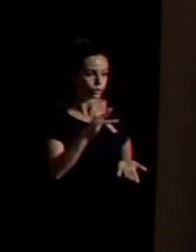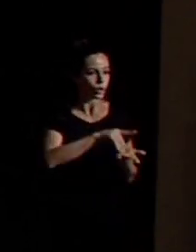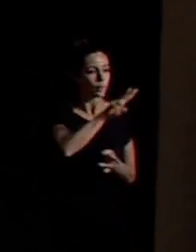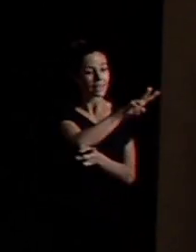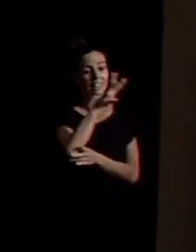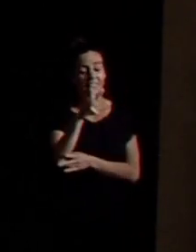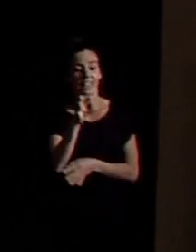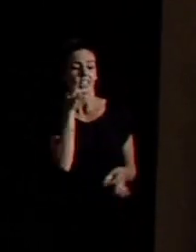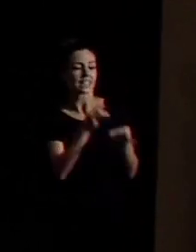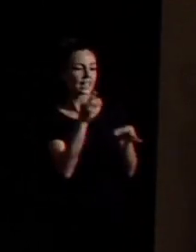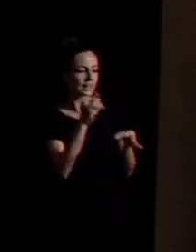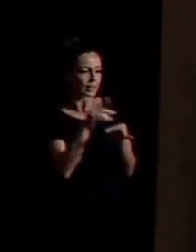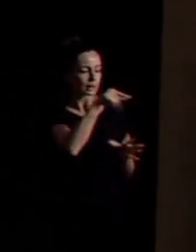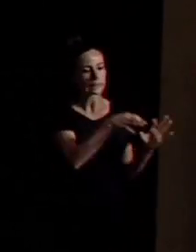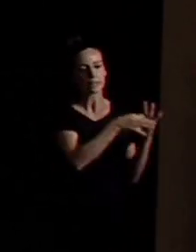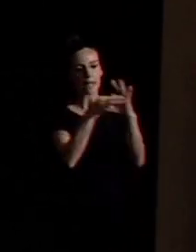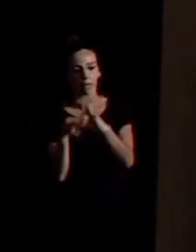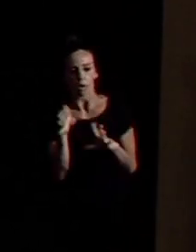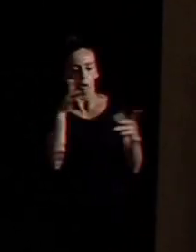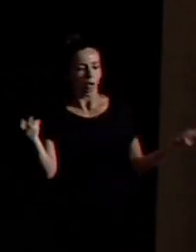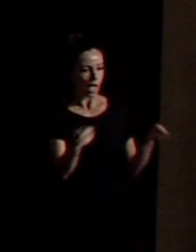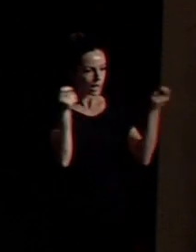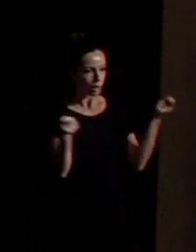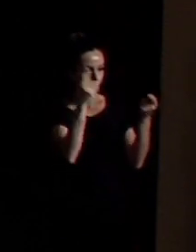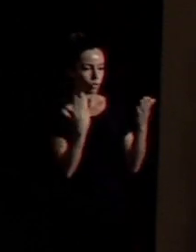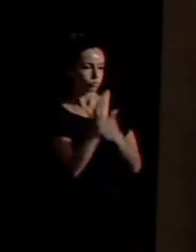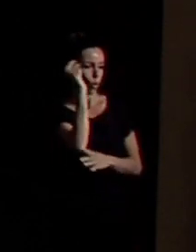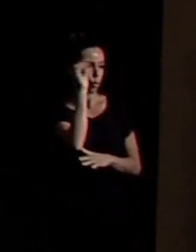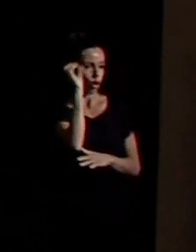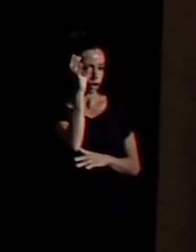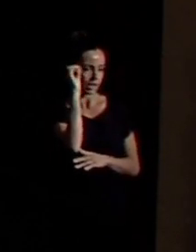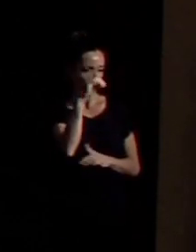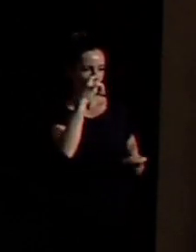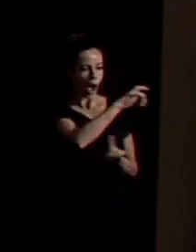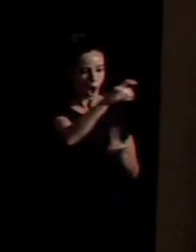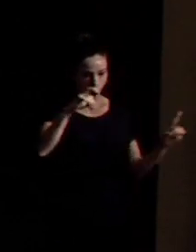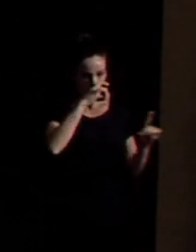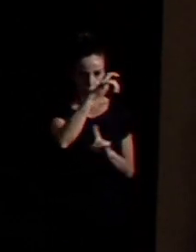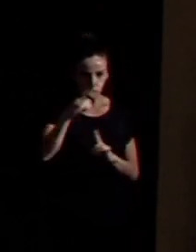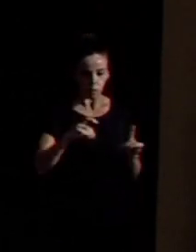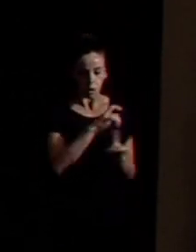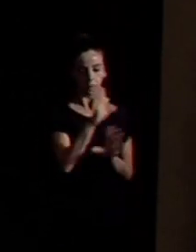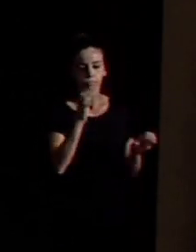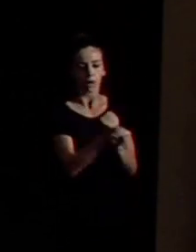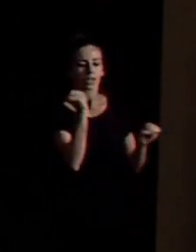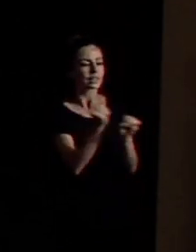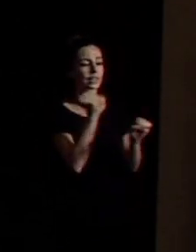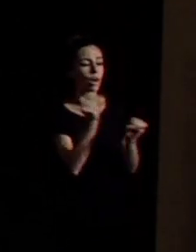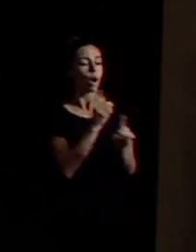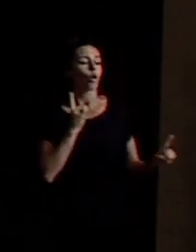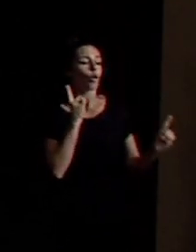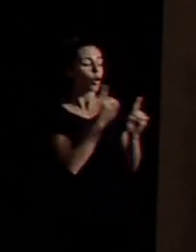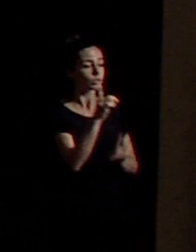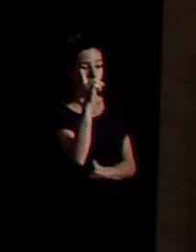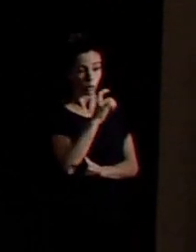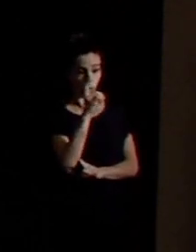de septiembre se hace en relación a esa campaña, unas jornadas anuales, pero el trabajo contra la prostitución y